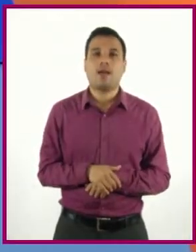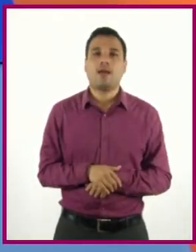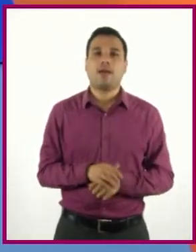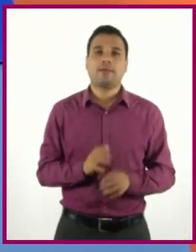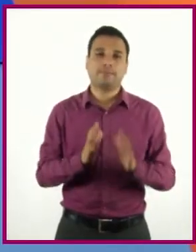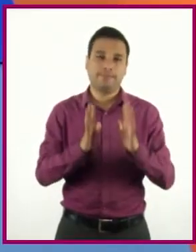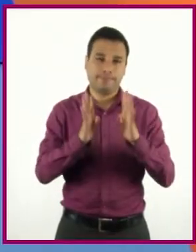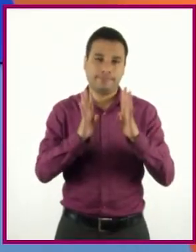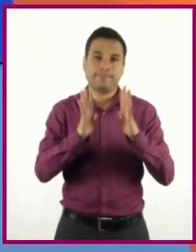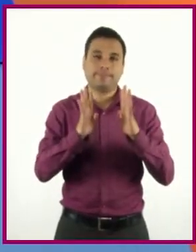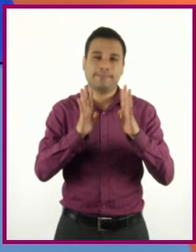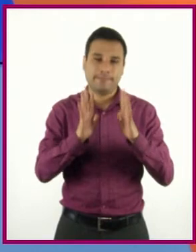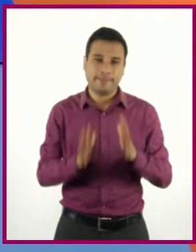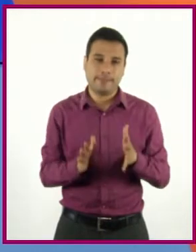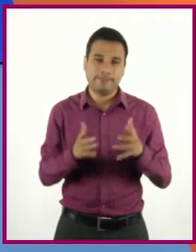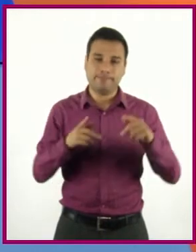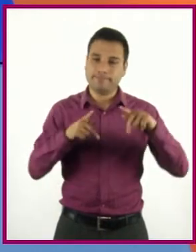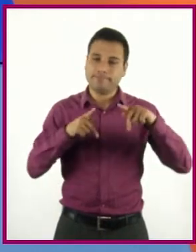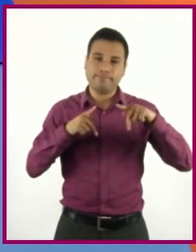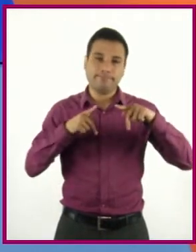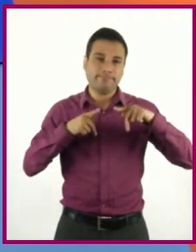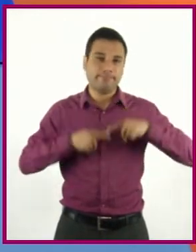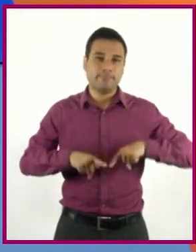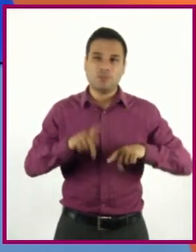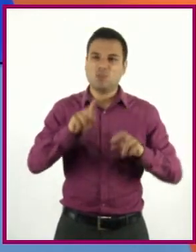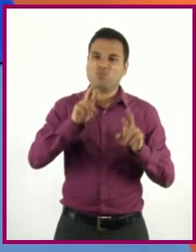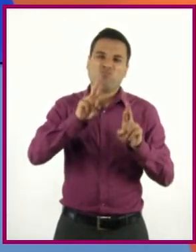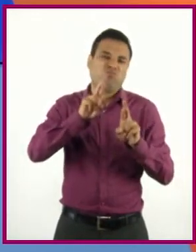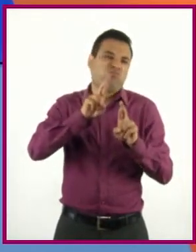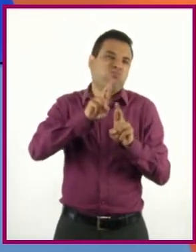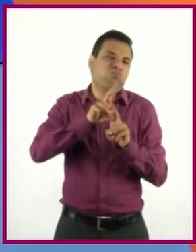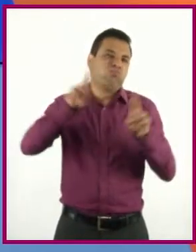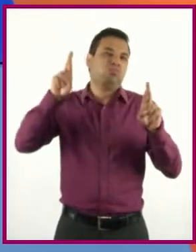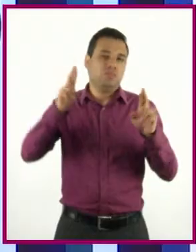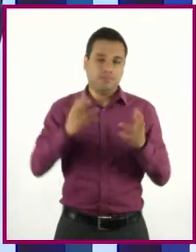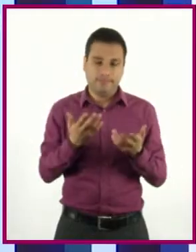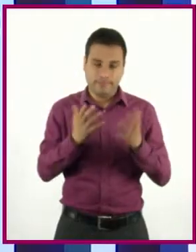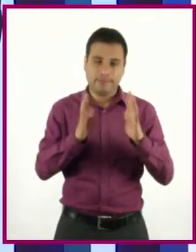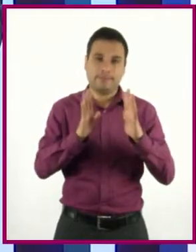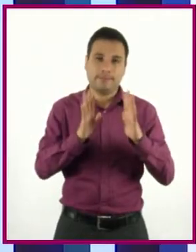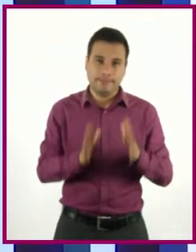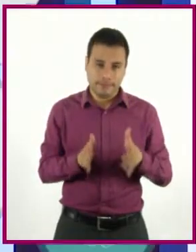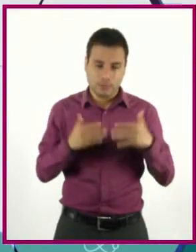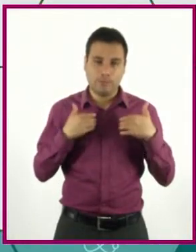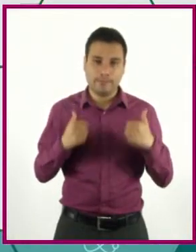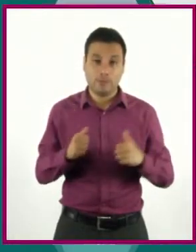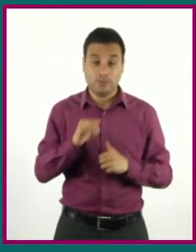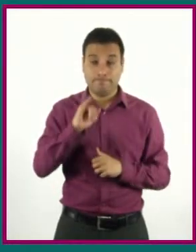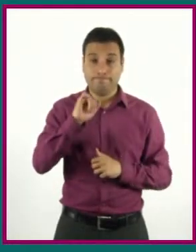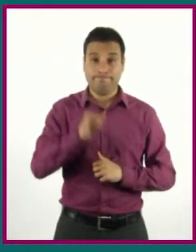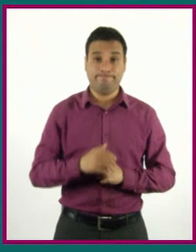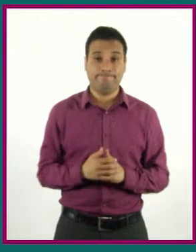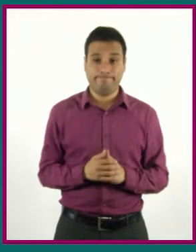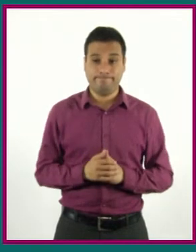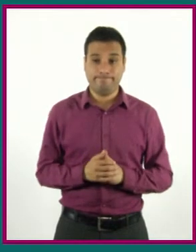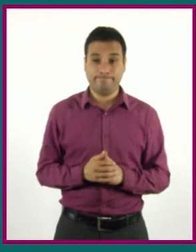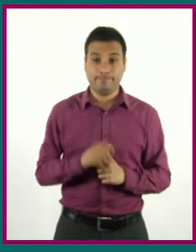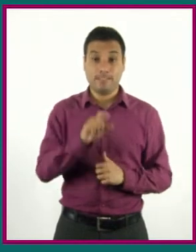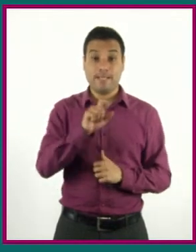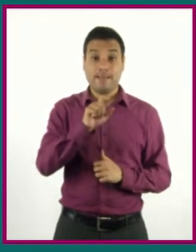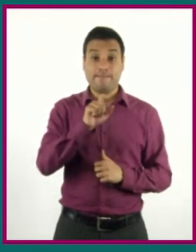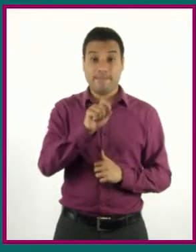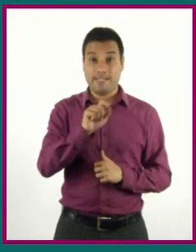considerado a nivel mundial como uno de los físicos mexicanos más reconocidos. Tienes razón, Leslie. El 20